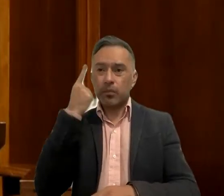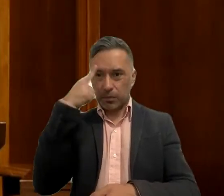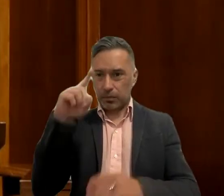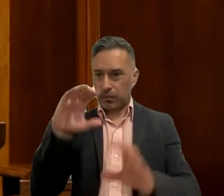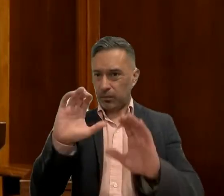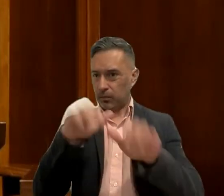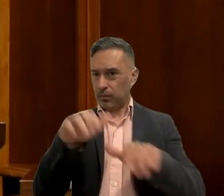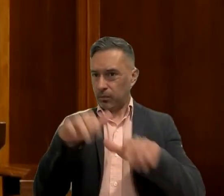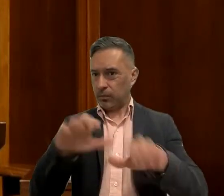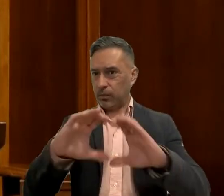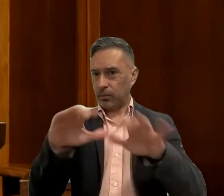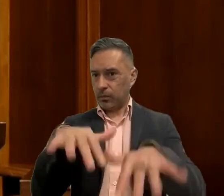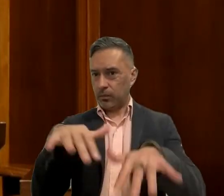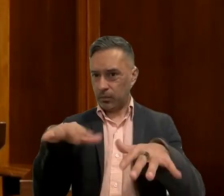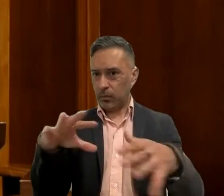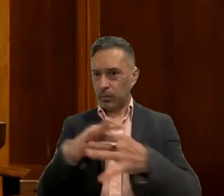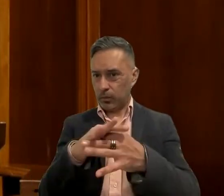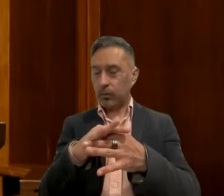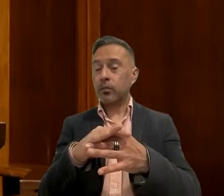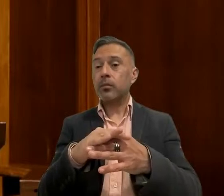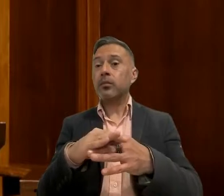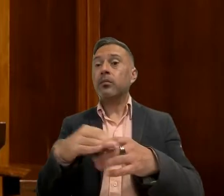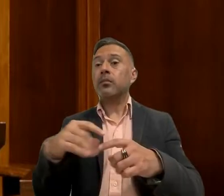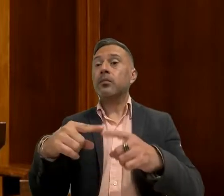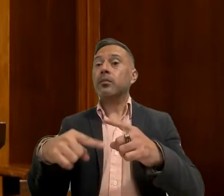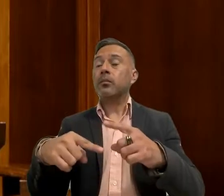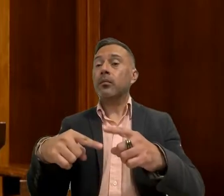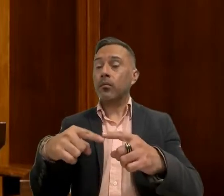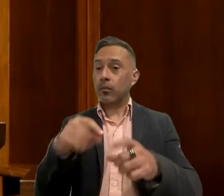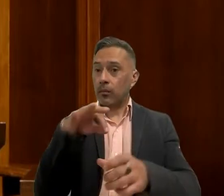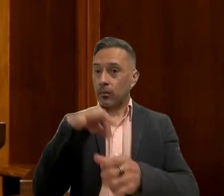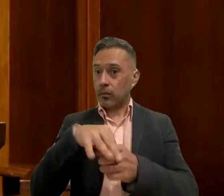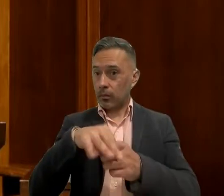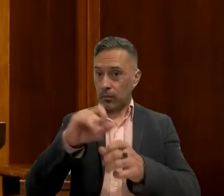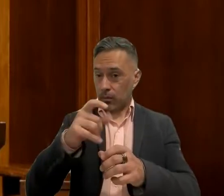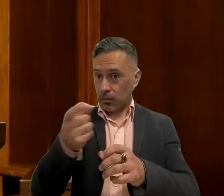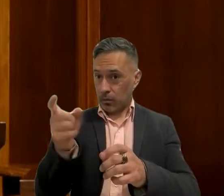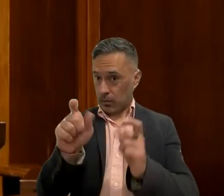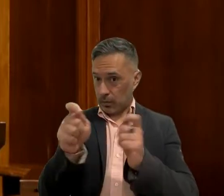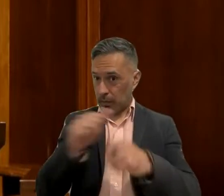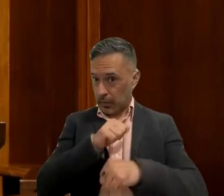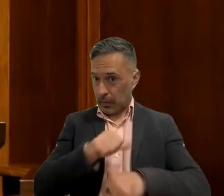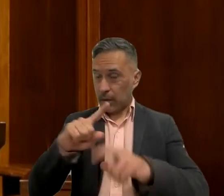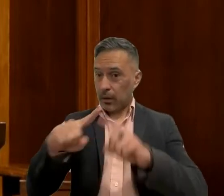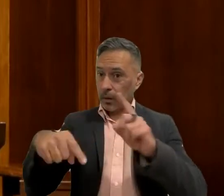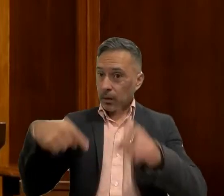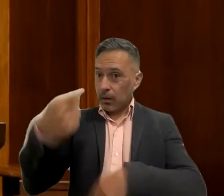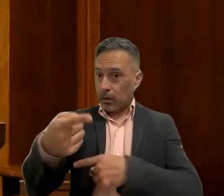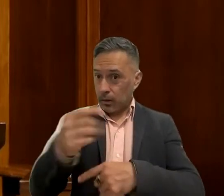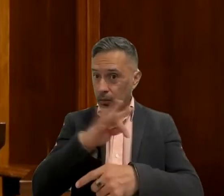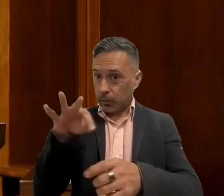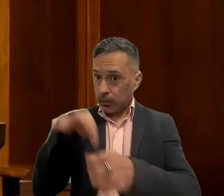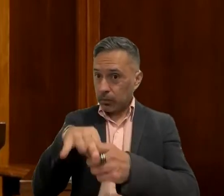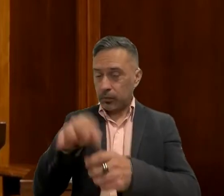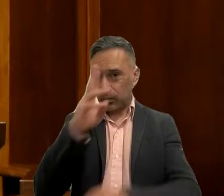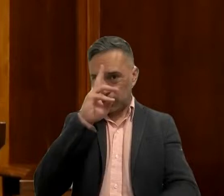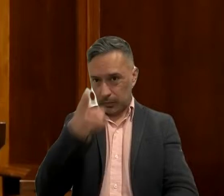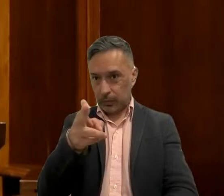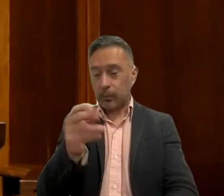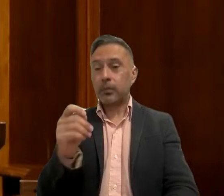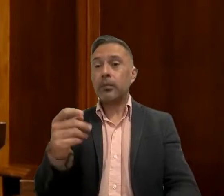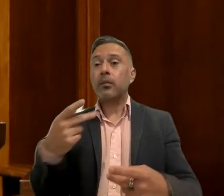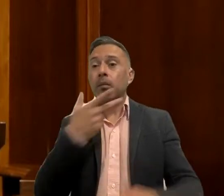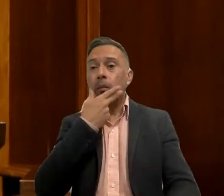ser reelectas para el periodo inmediato posterior al ejercicio de su mandato. Las personas senadoras y diputadas